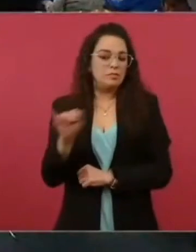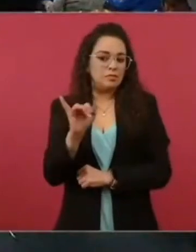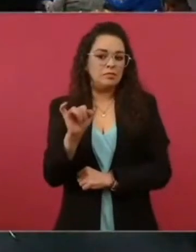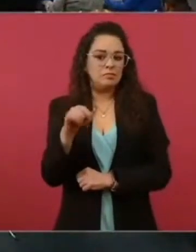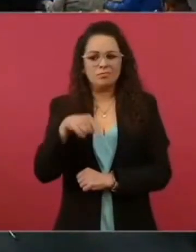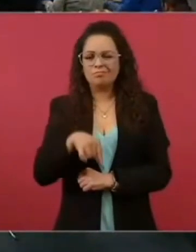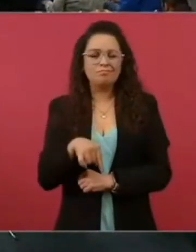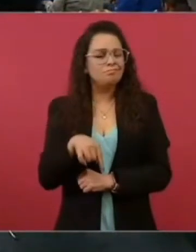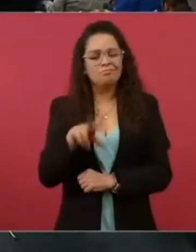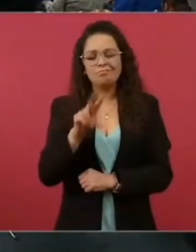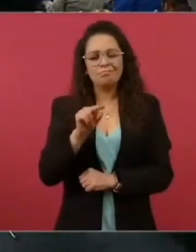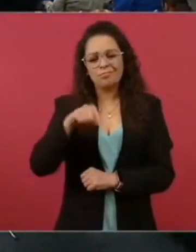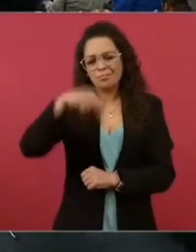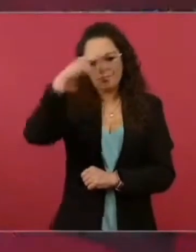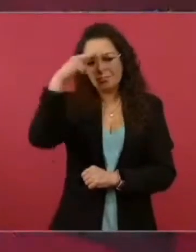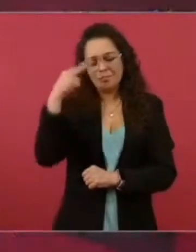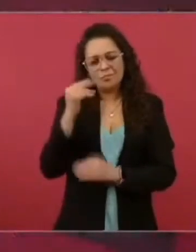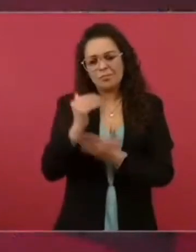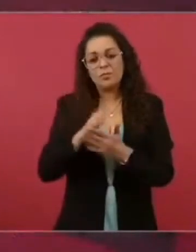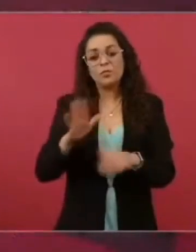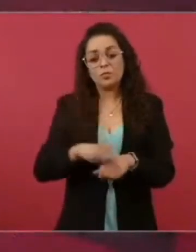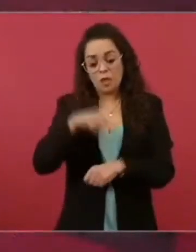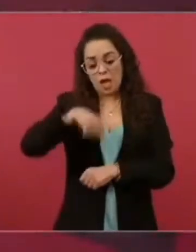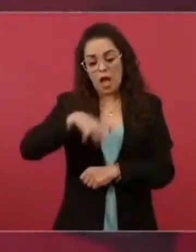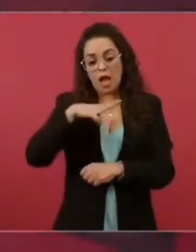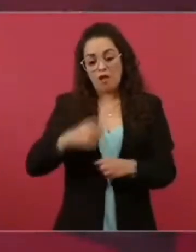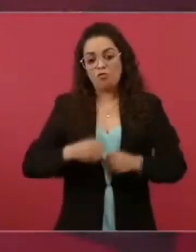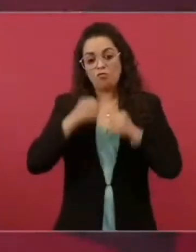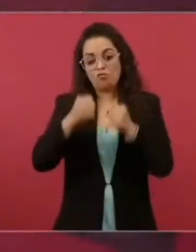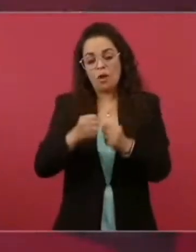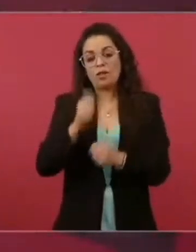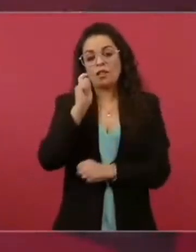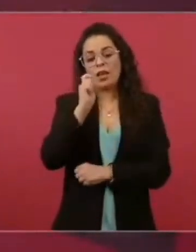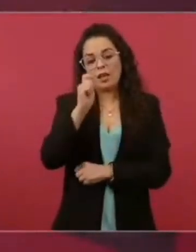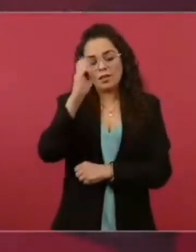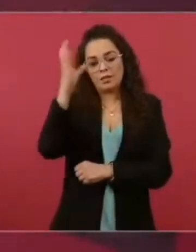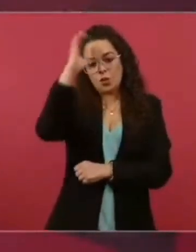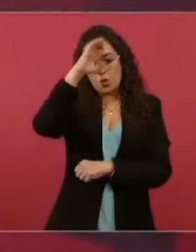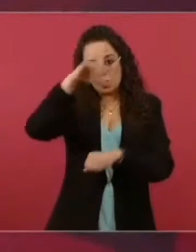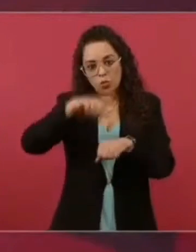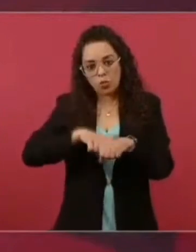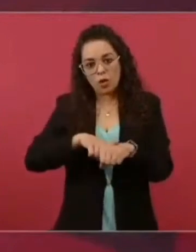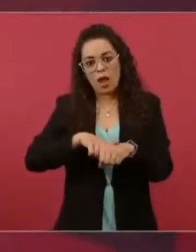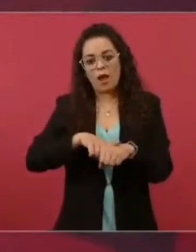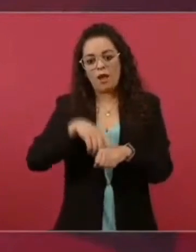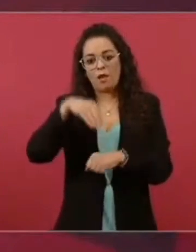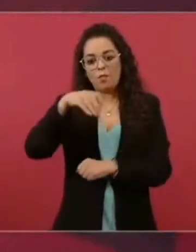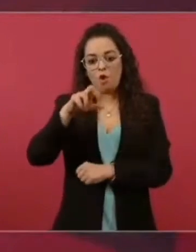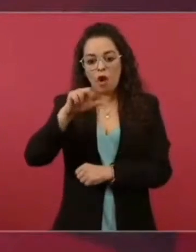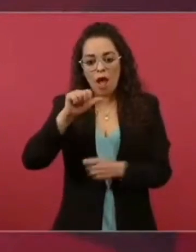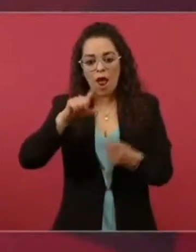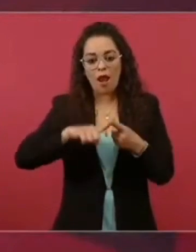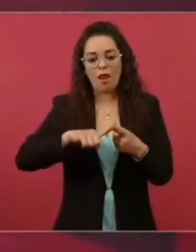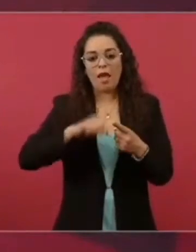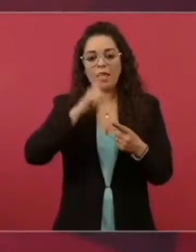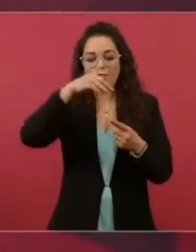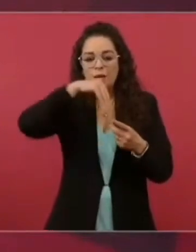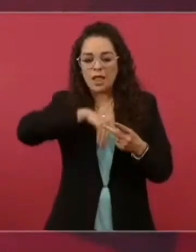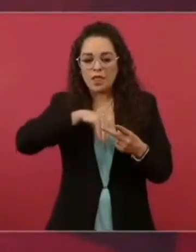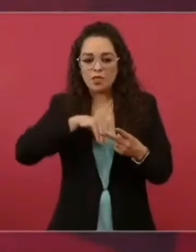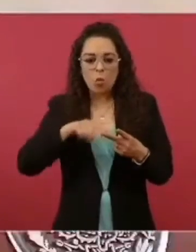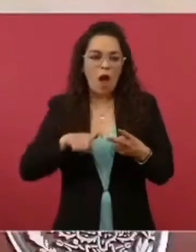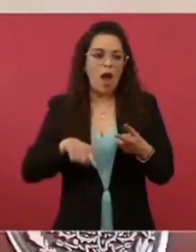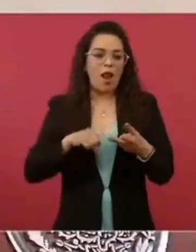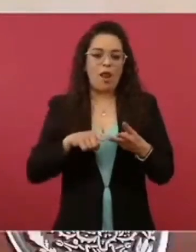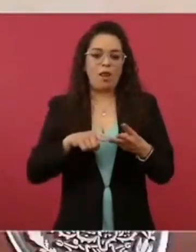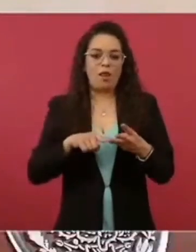porque hay más valores culturales, morales, espirituales. Claro, se han deteriorado